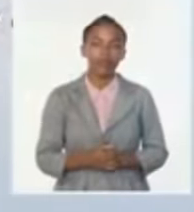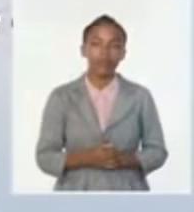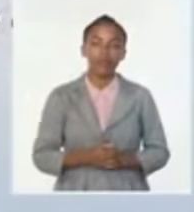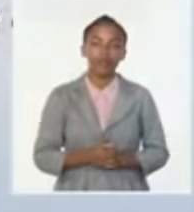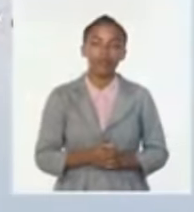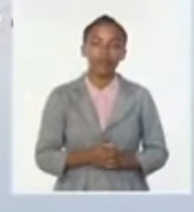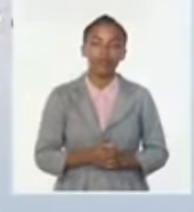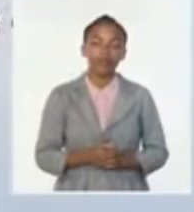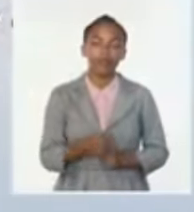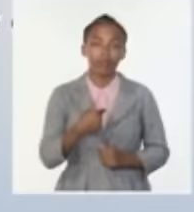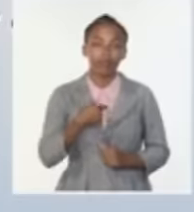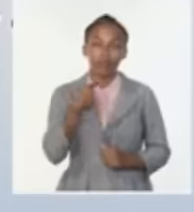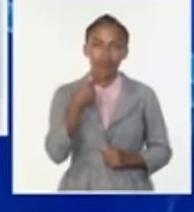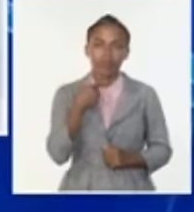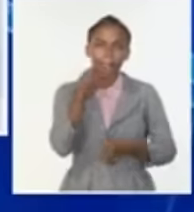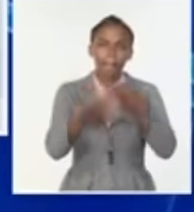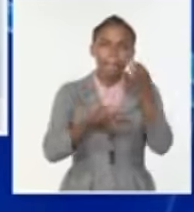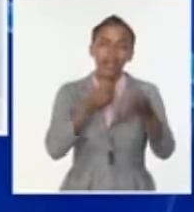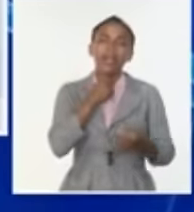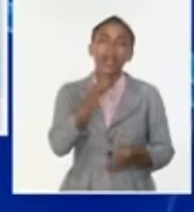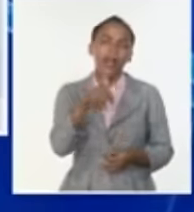que